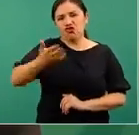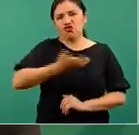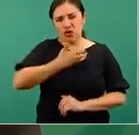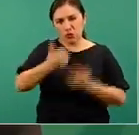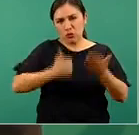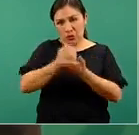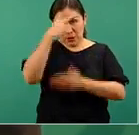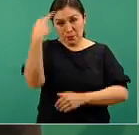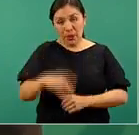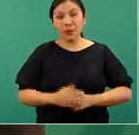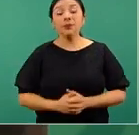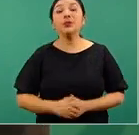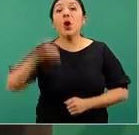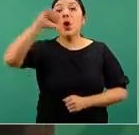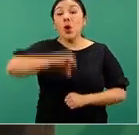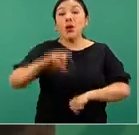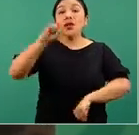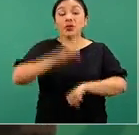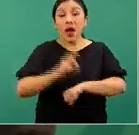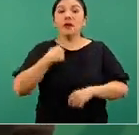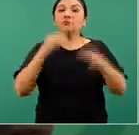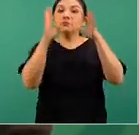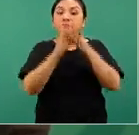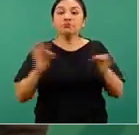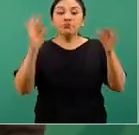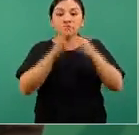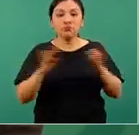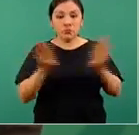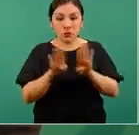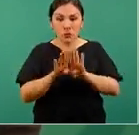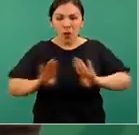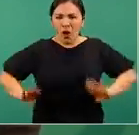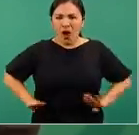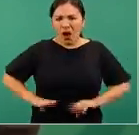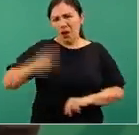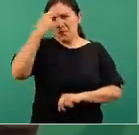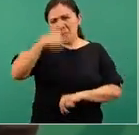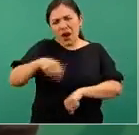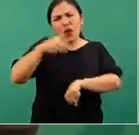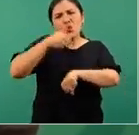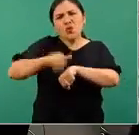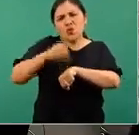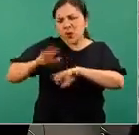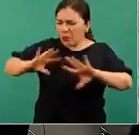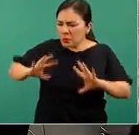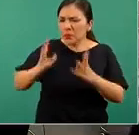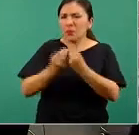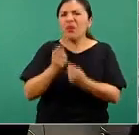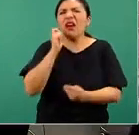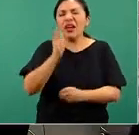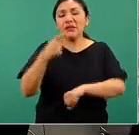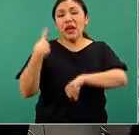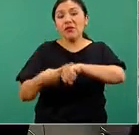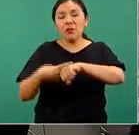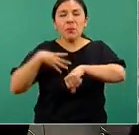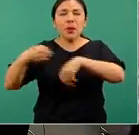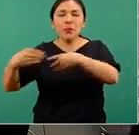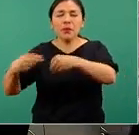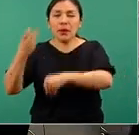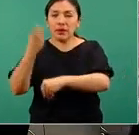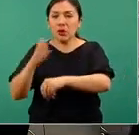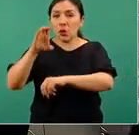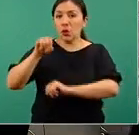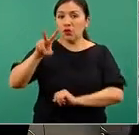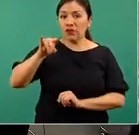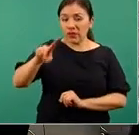El día de hoy vamos a poder actualizar la estadística, los números en relación a la epidemia de COVID en el país